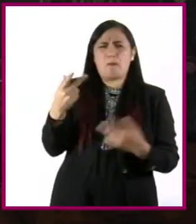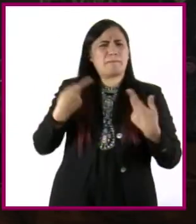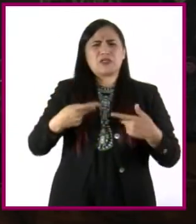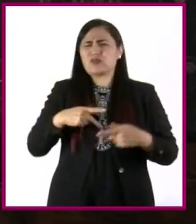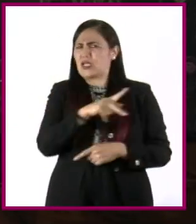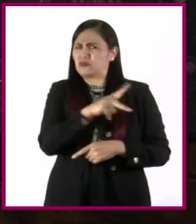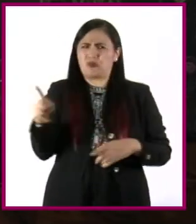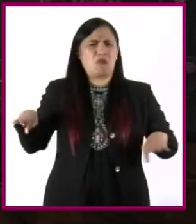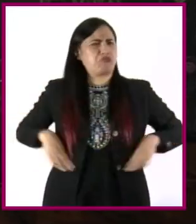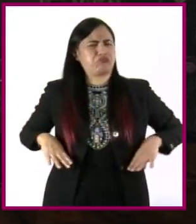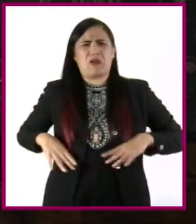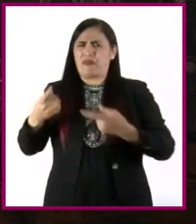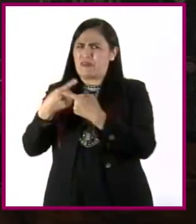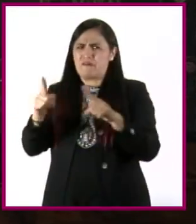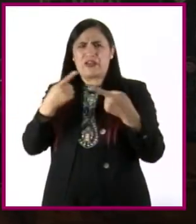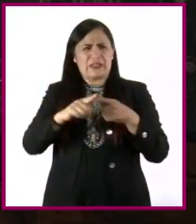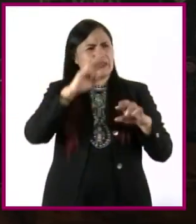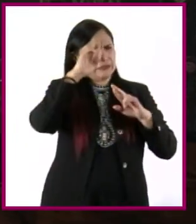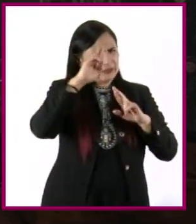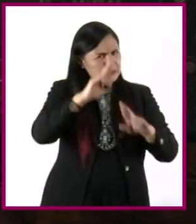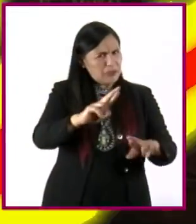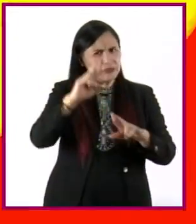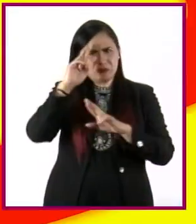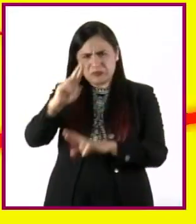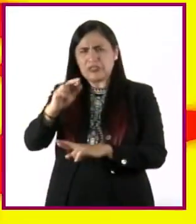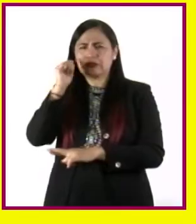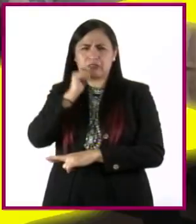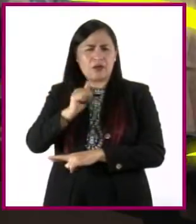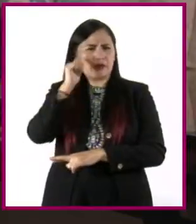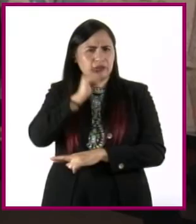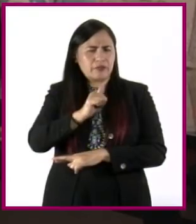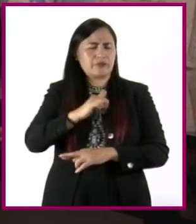distintas y merecemos respeto y trato digno.